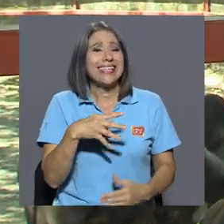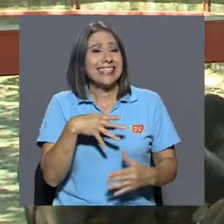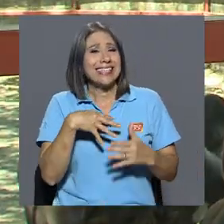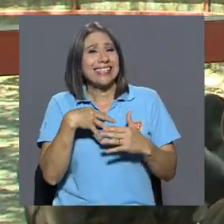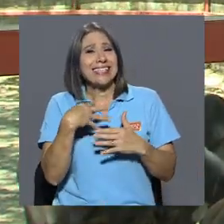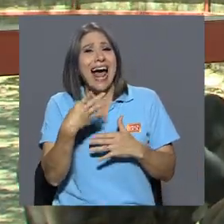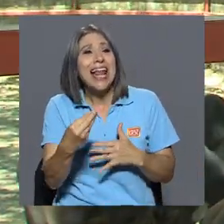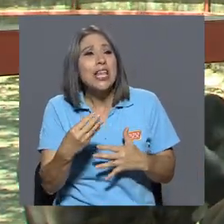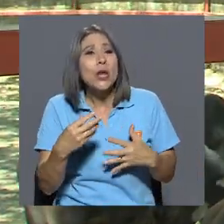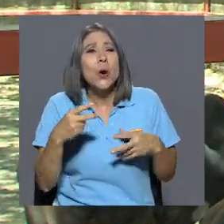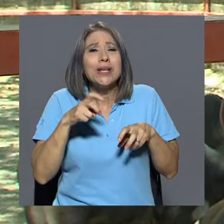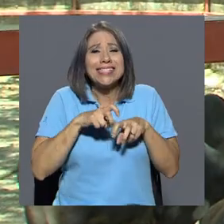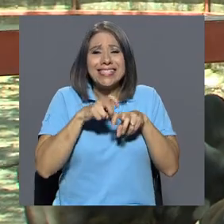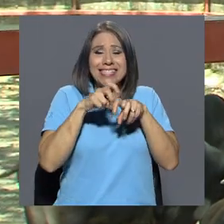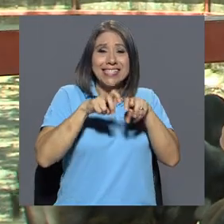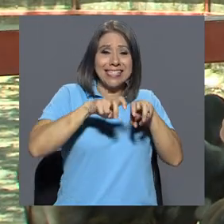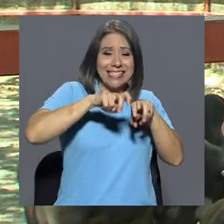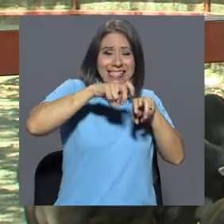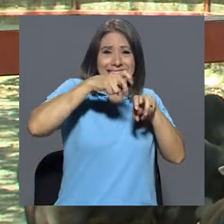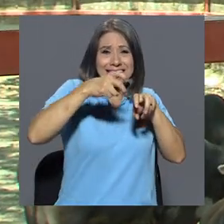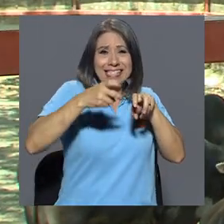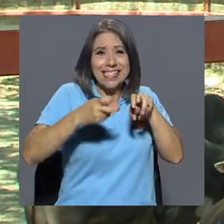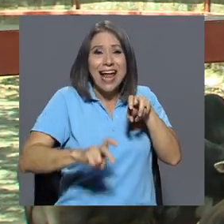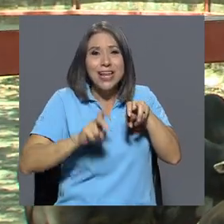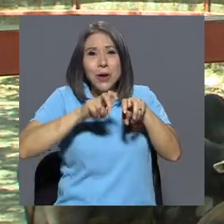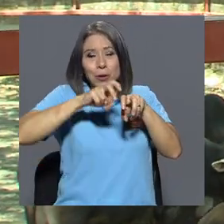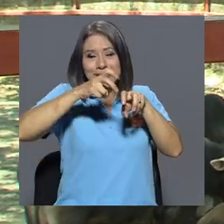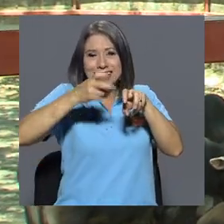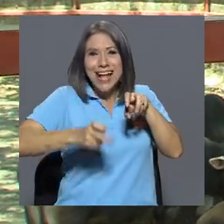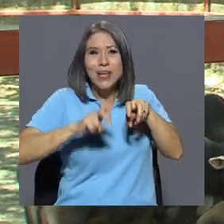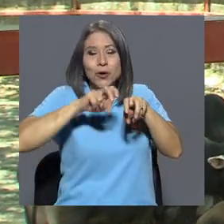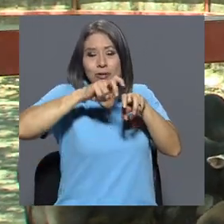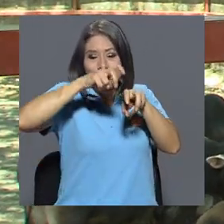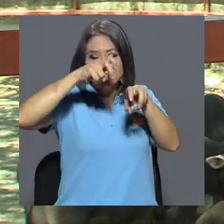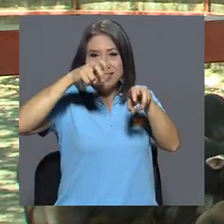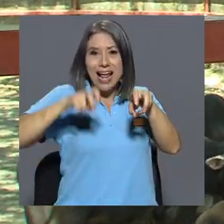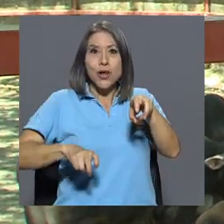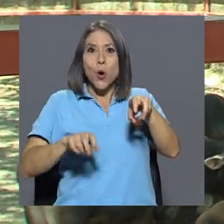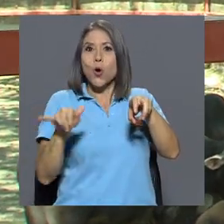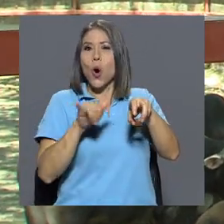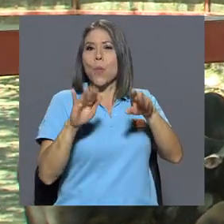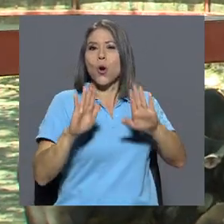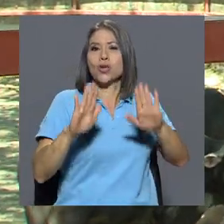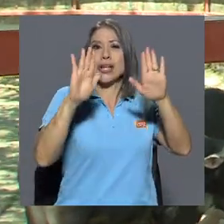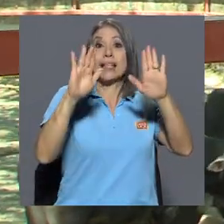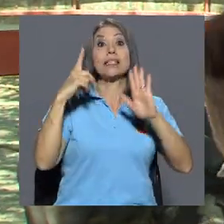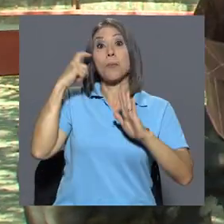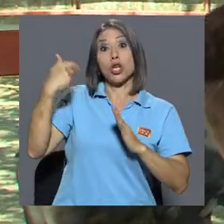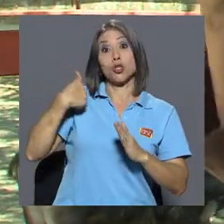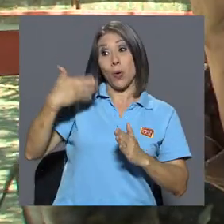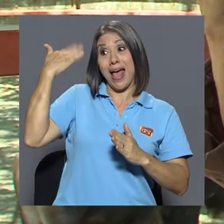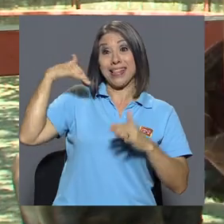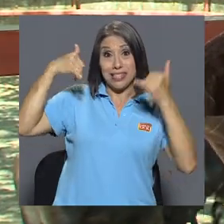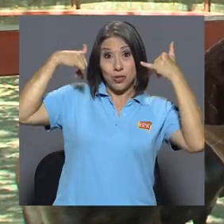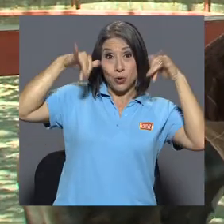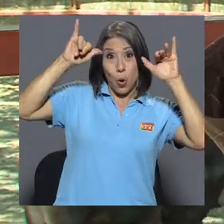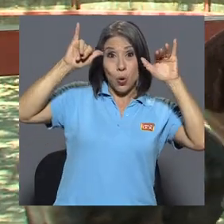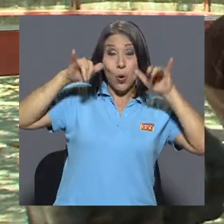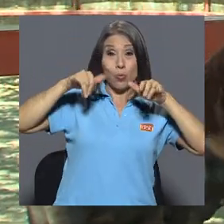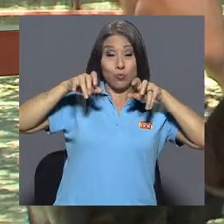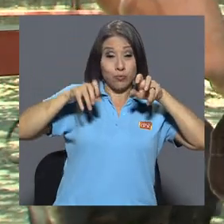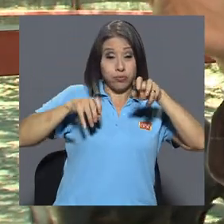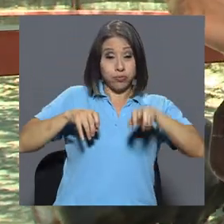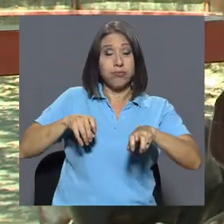salió como los grandes, es porque cuando yo me bajaba de los lomos de un toro, que era uno de mis sueños, una de